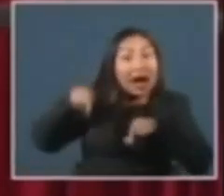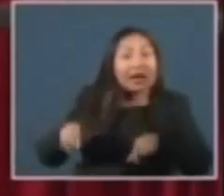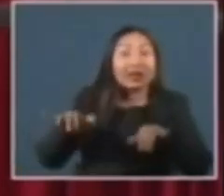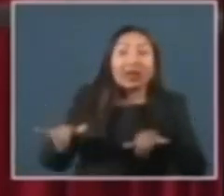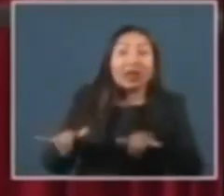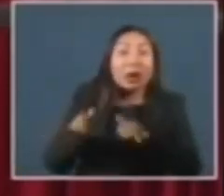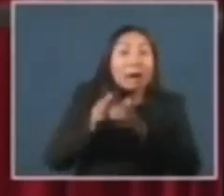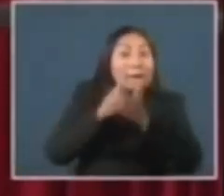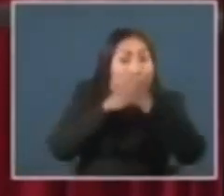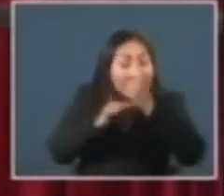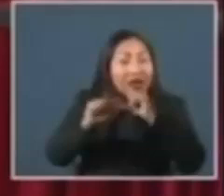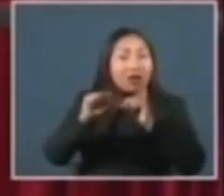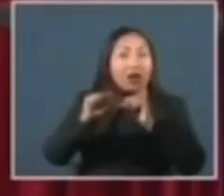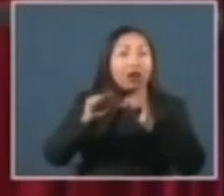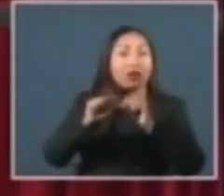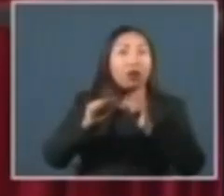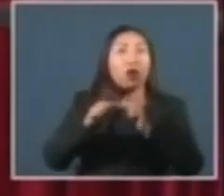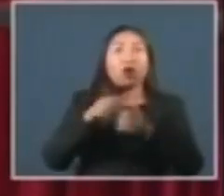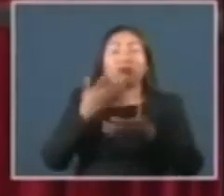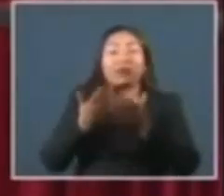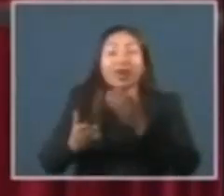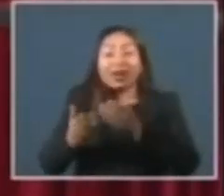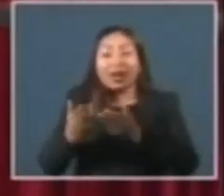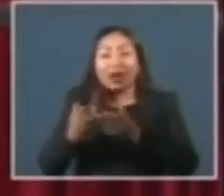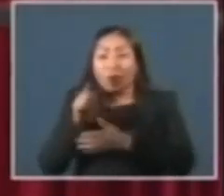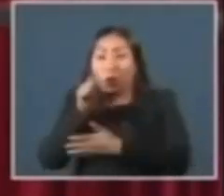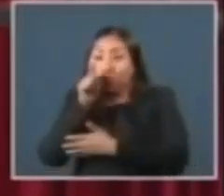las connotaciones sexuales de lo que se habló.